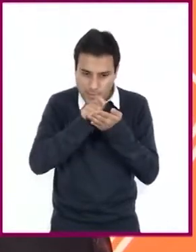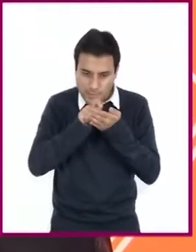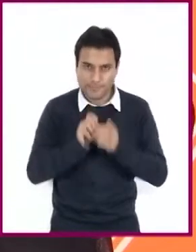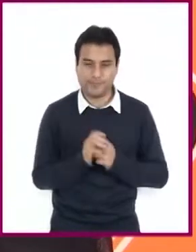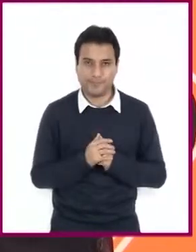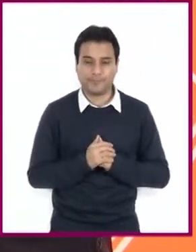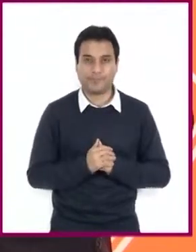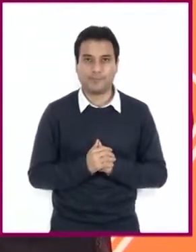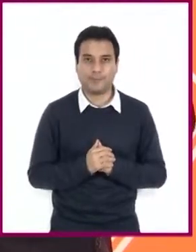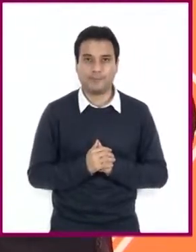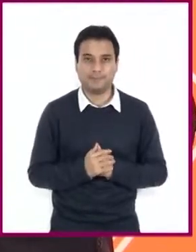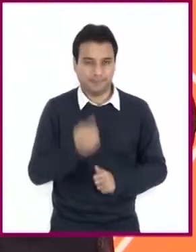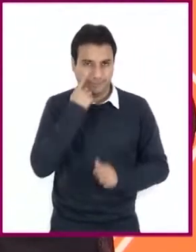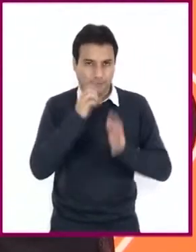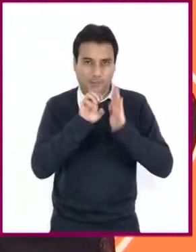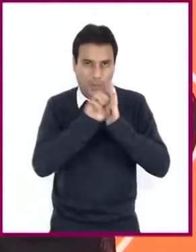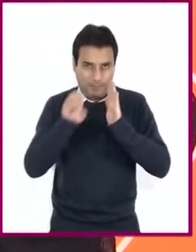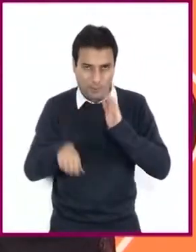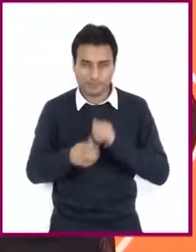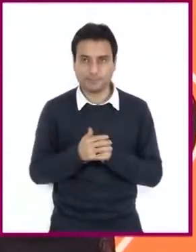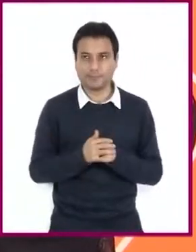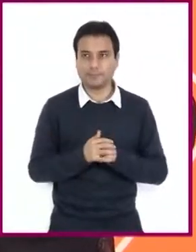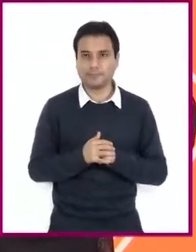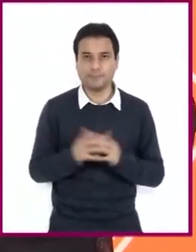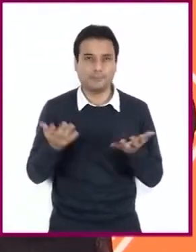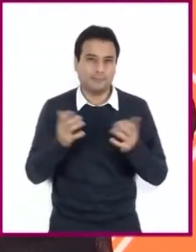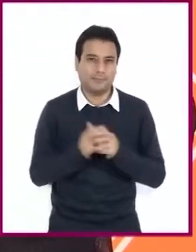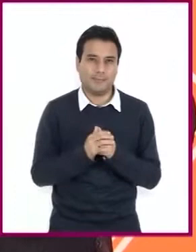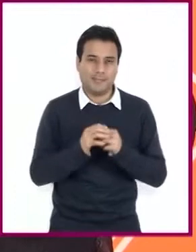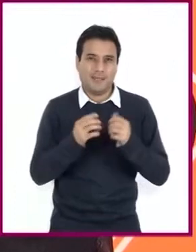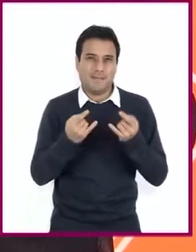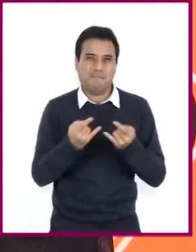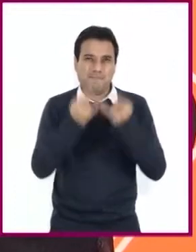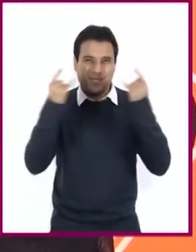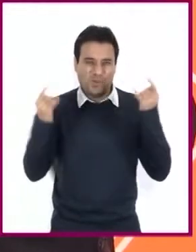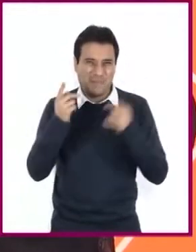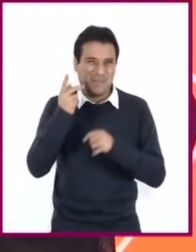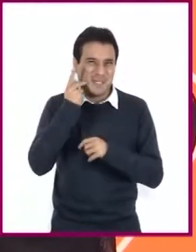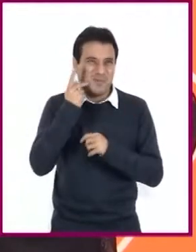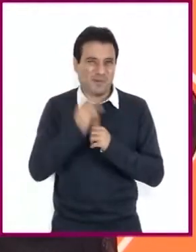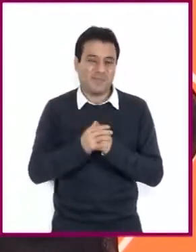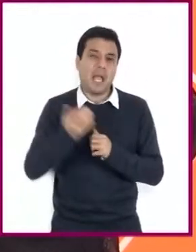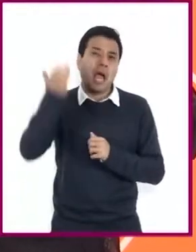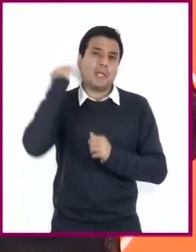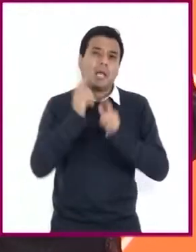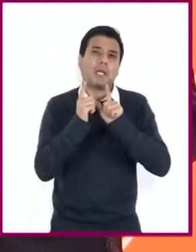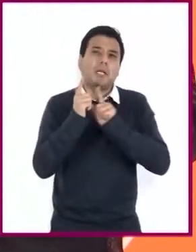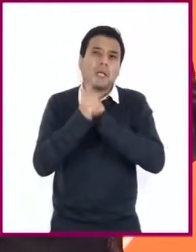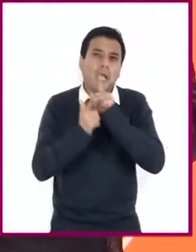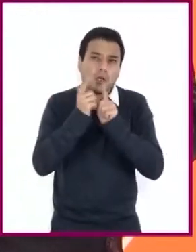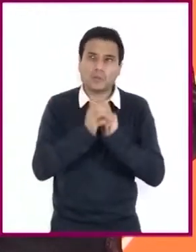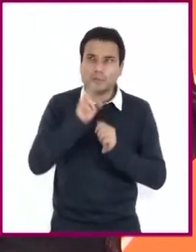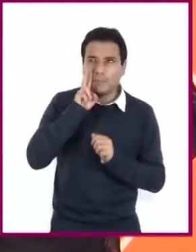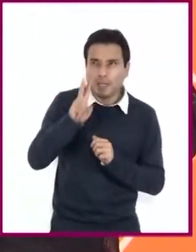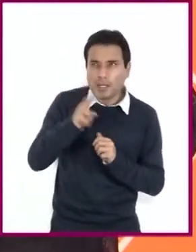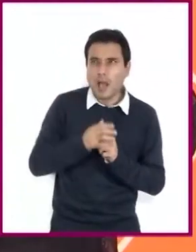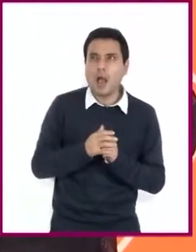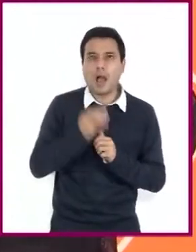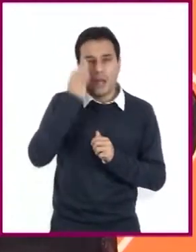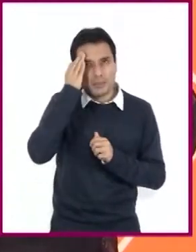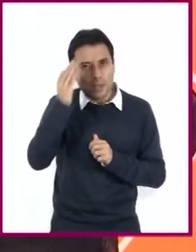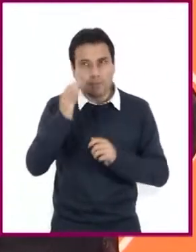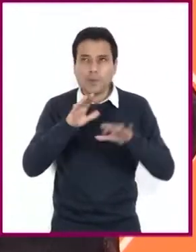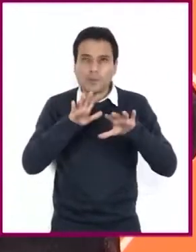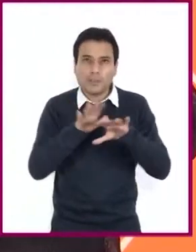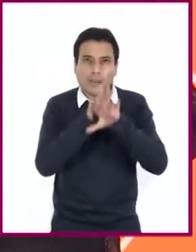observado. Por ejemplo, en el caso del mito de Perséfone, los antiguos griegos observaron que el clima cambiaba y